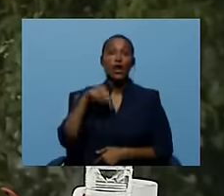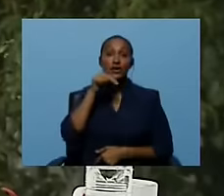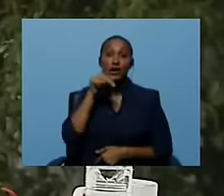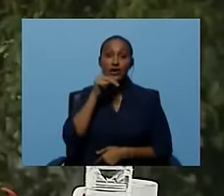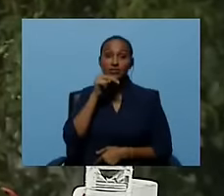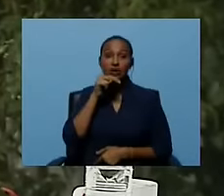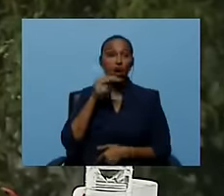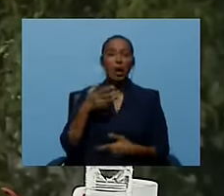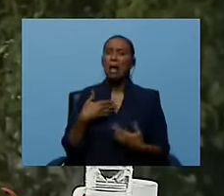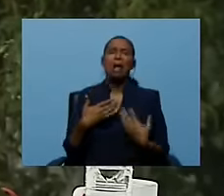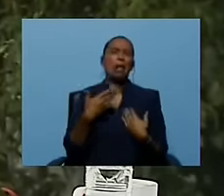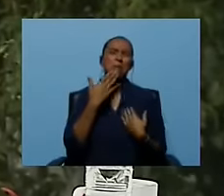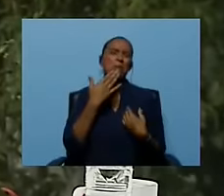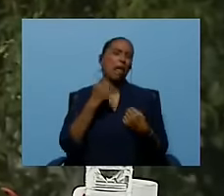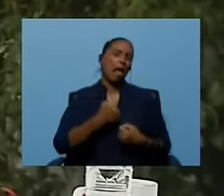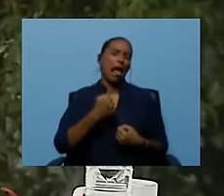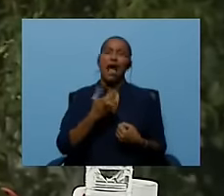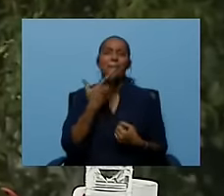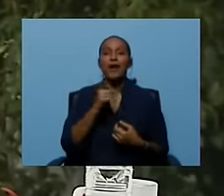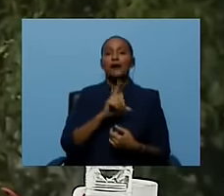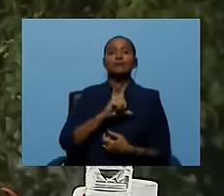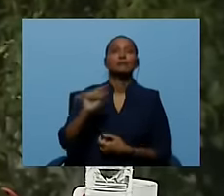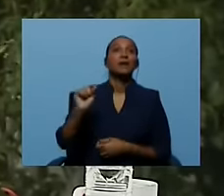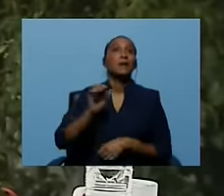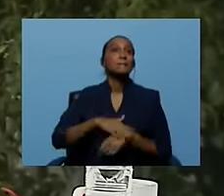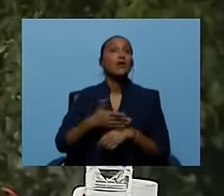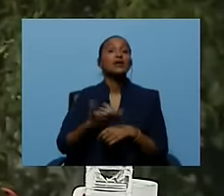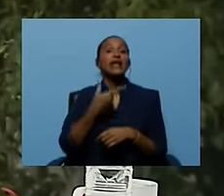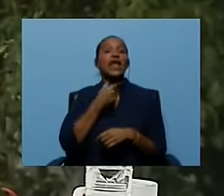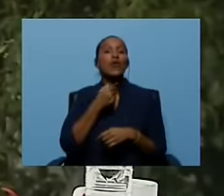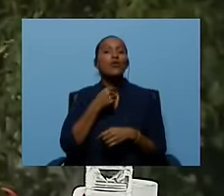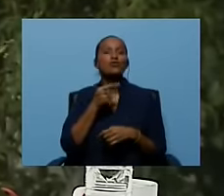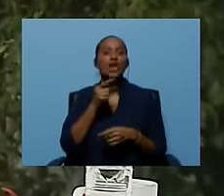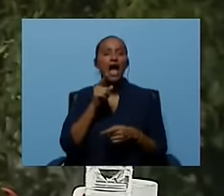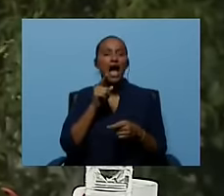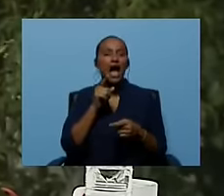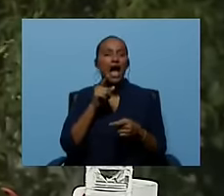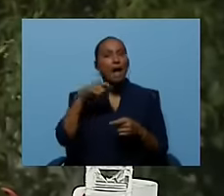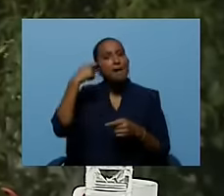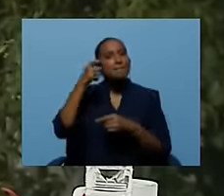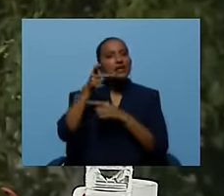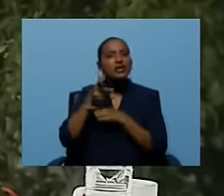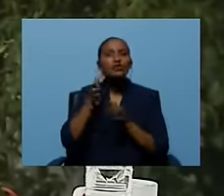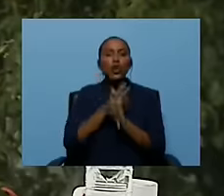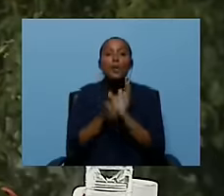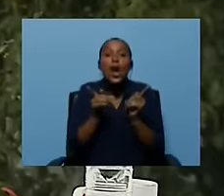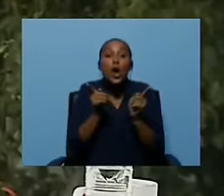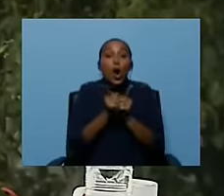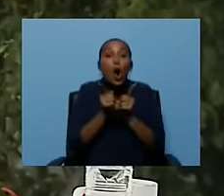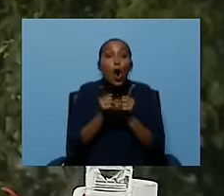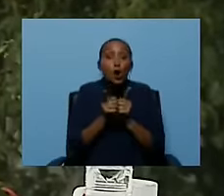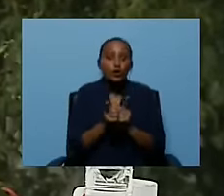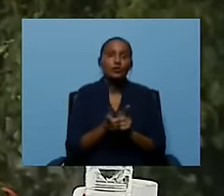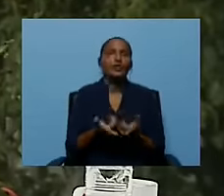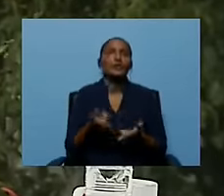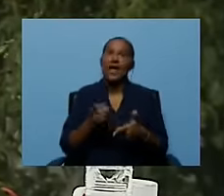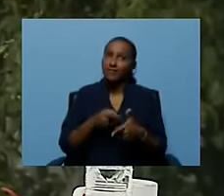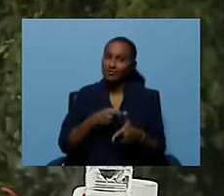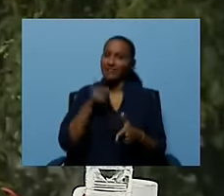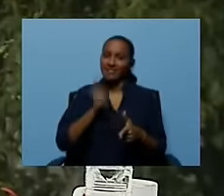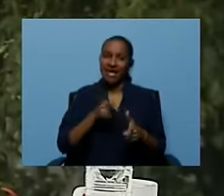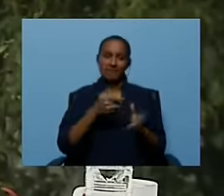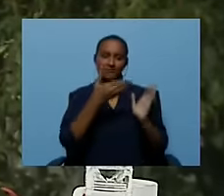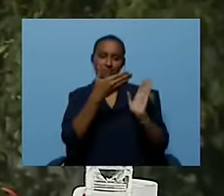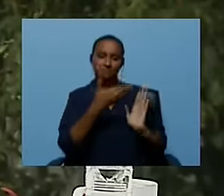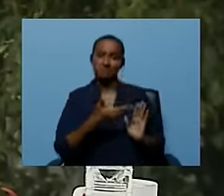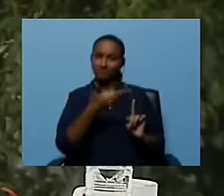que salir. Porque a ellos les gustan las cosas más directas, mensaje corto, ¿verdad? Entonces hay que hacer la película